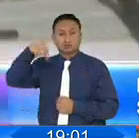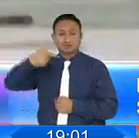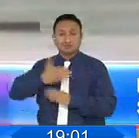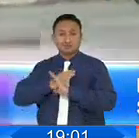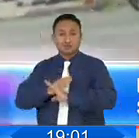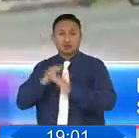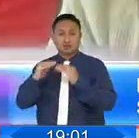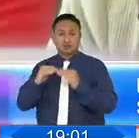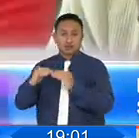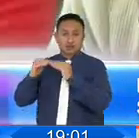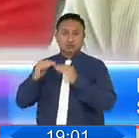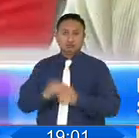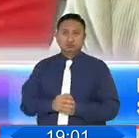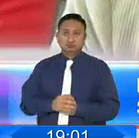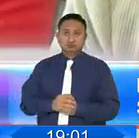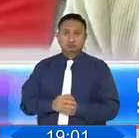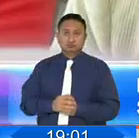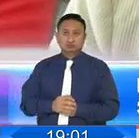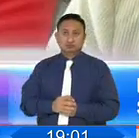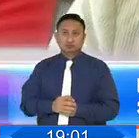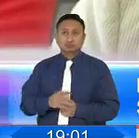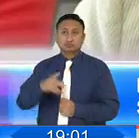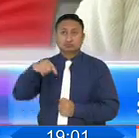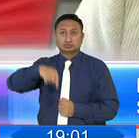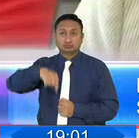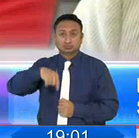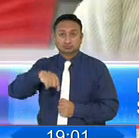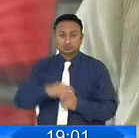la democracia. Que habían intereses